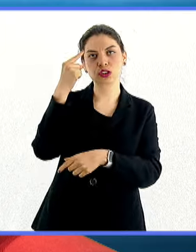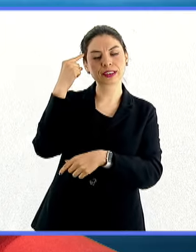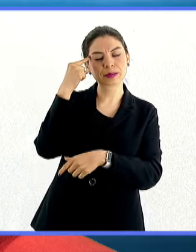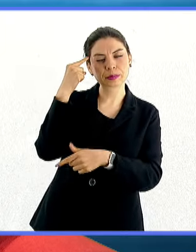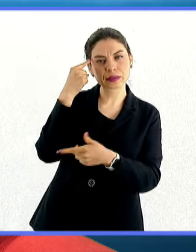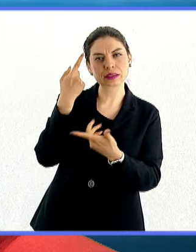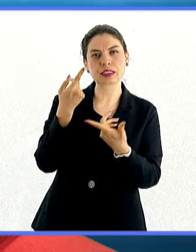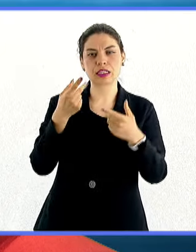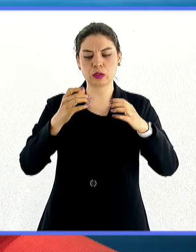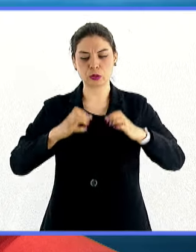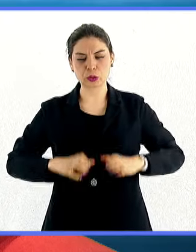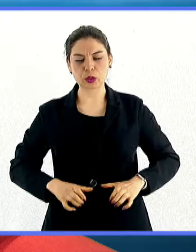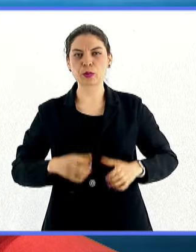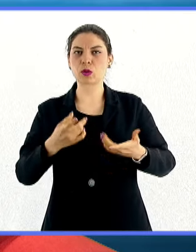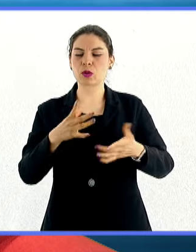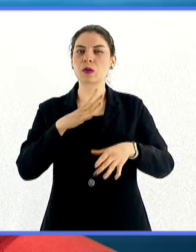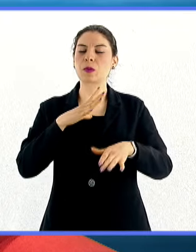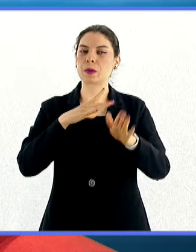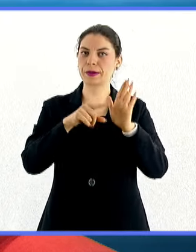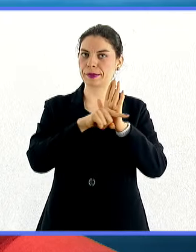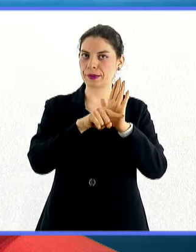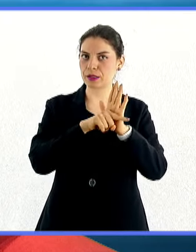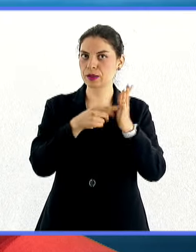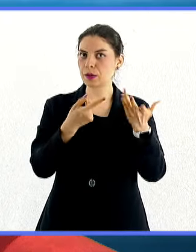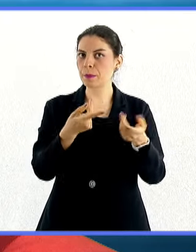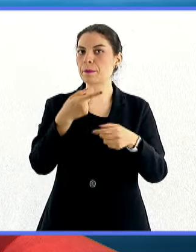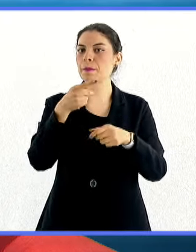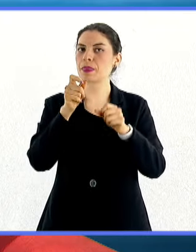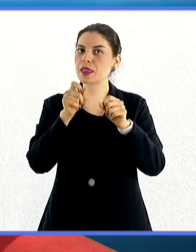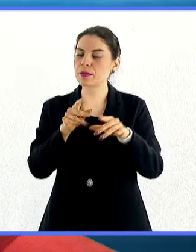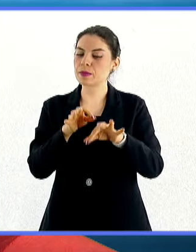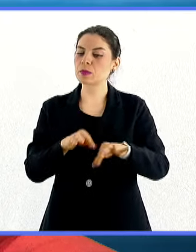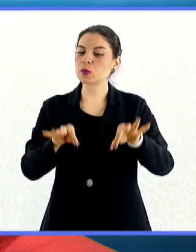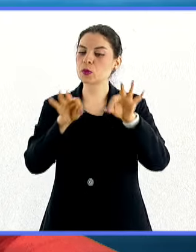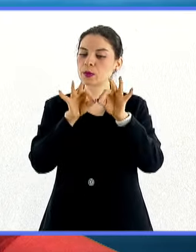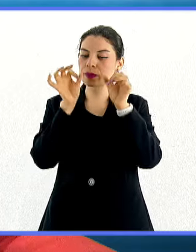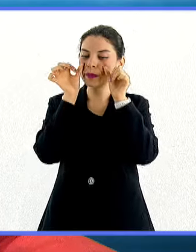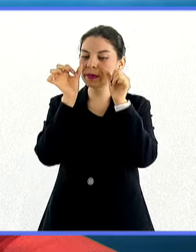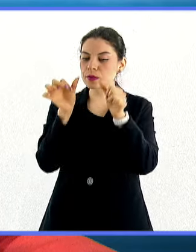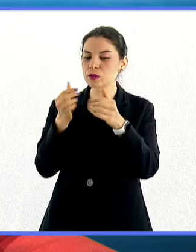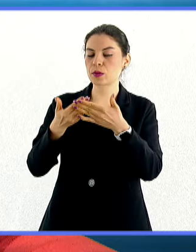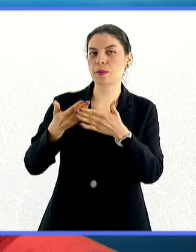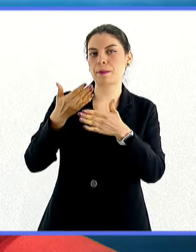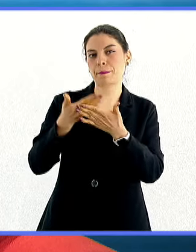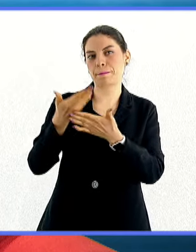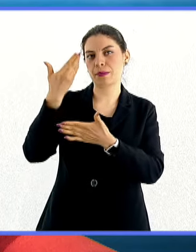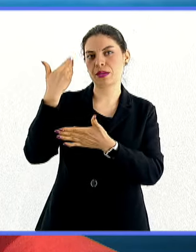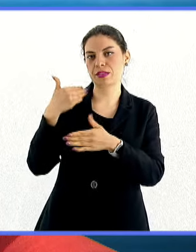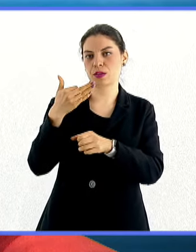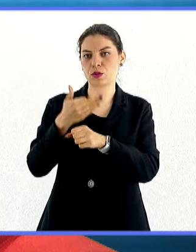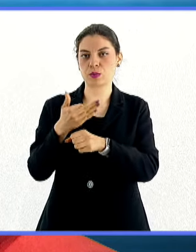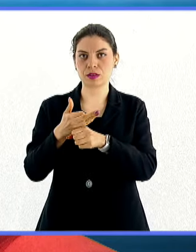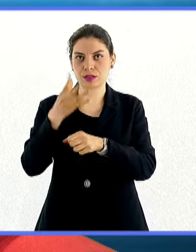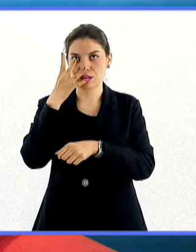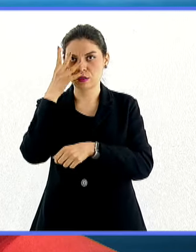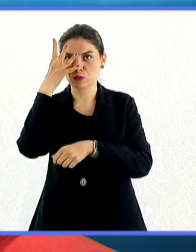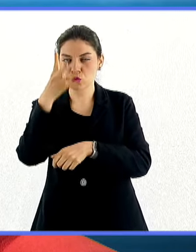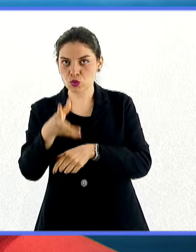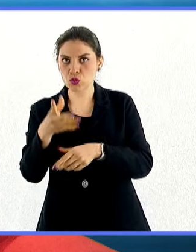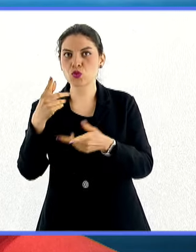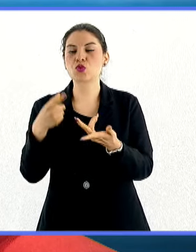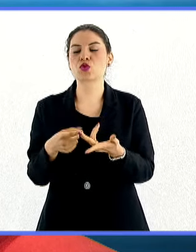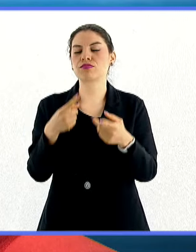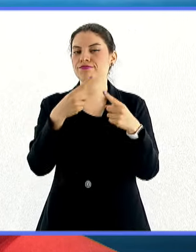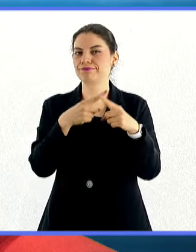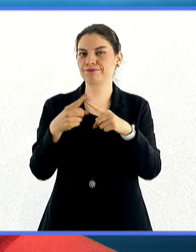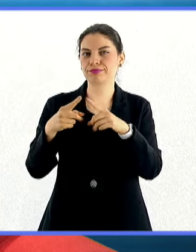bueno, teniendo como pretexto la lectura, el libro, pero también el pasado, el presente y el futuro. Bueno, pues de todo esto platicaremos